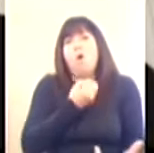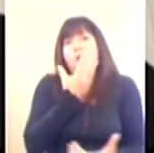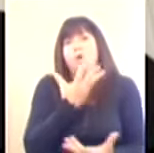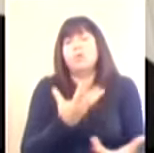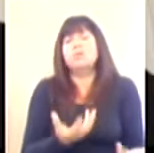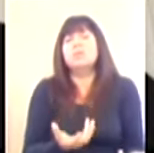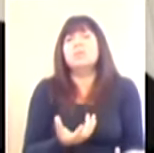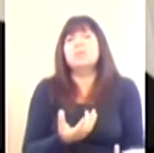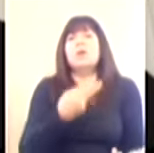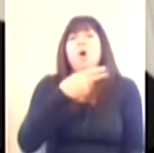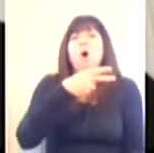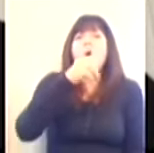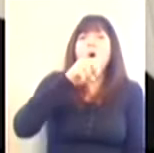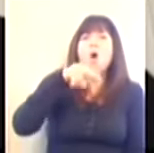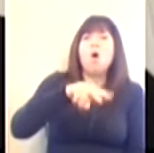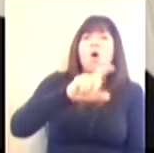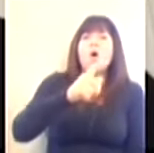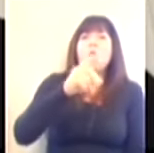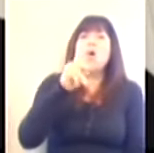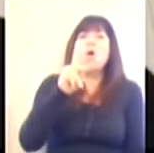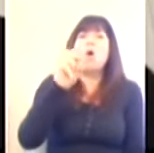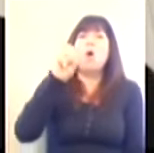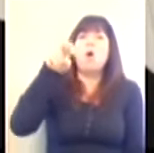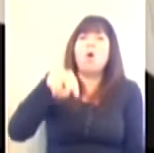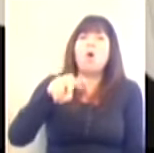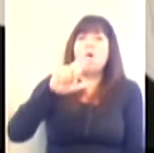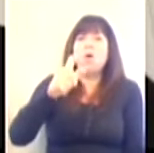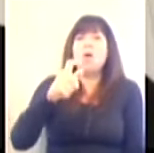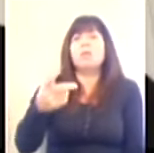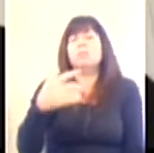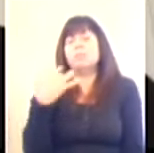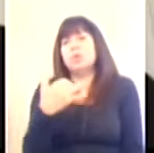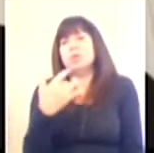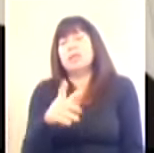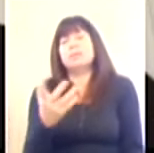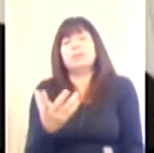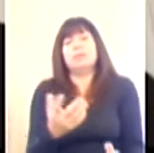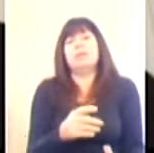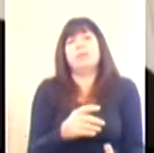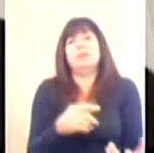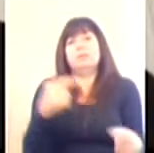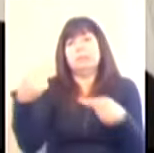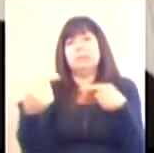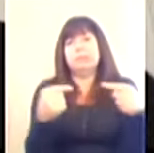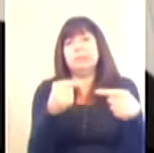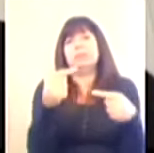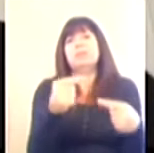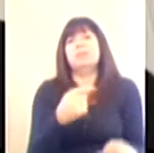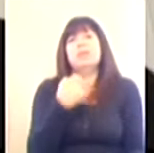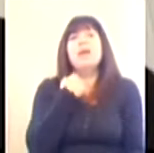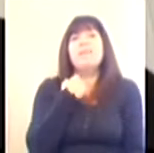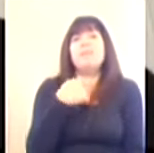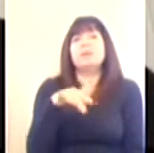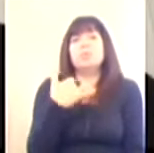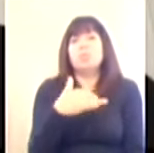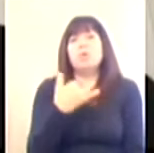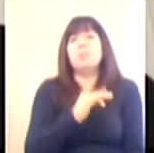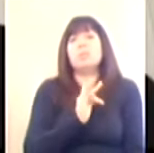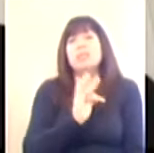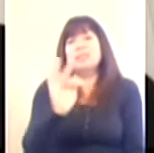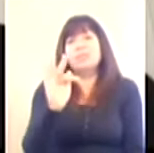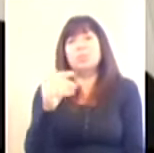más profunda, de larga data, que no se va a resolver en el corto plazo, y que puede tener efectos muy importantes y muy